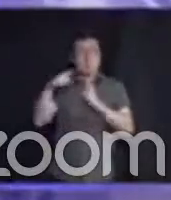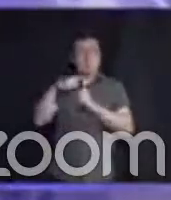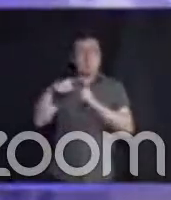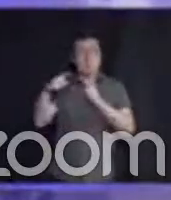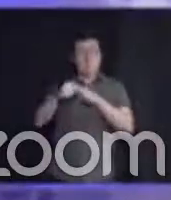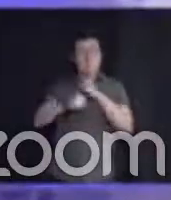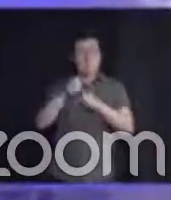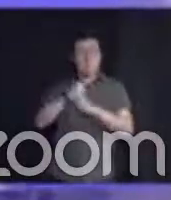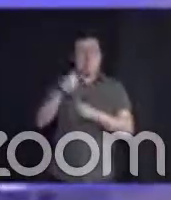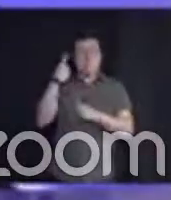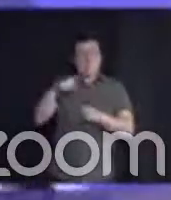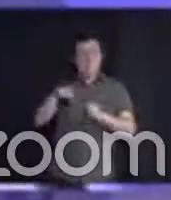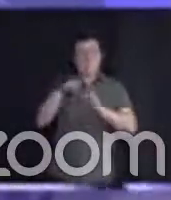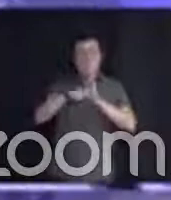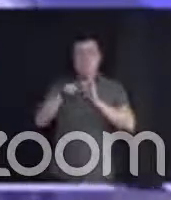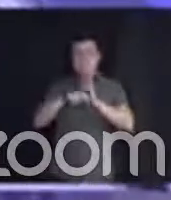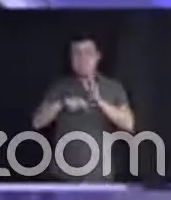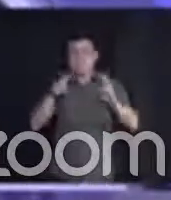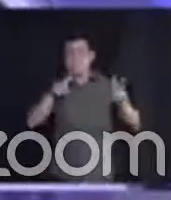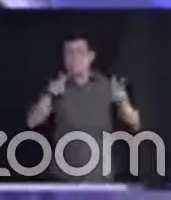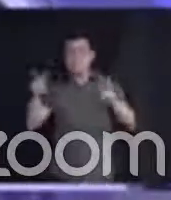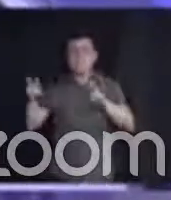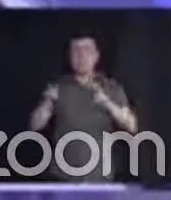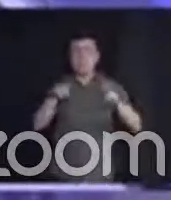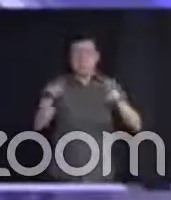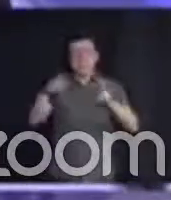ver videos para esquiar, porque ahorita no se puede esquiar.